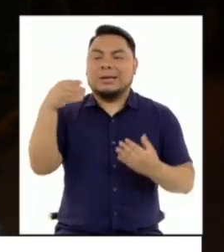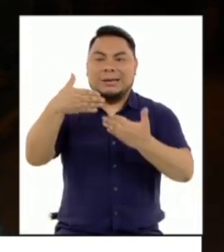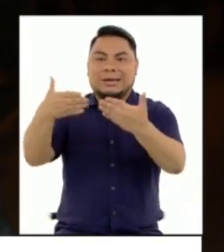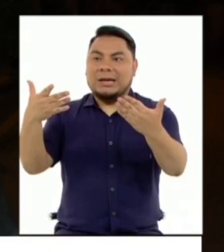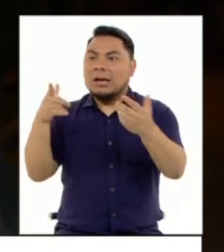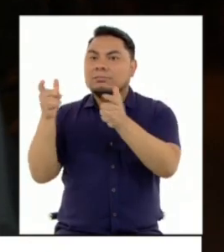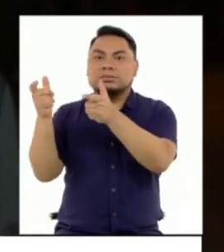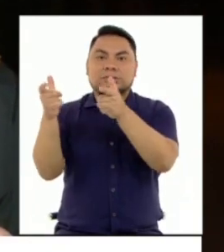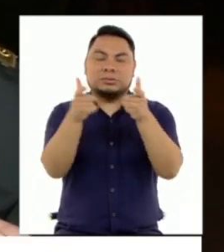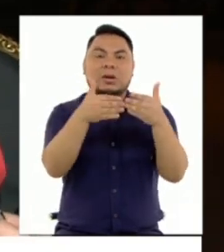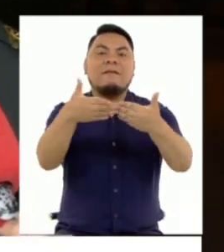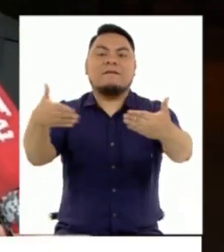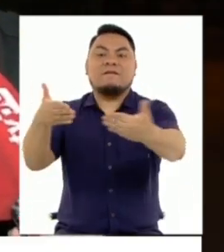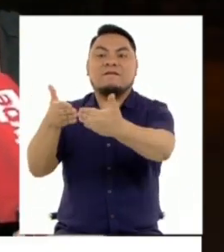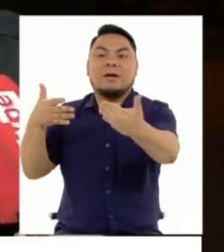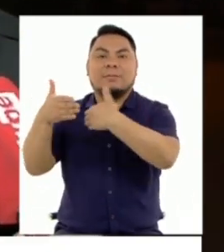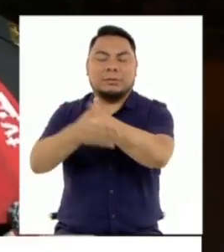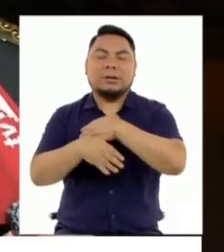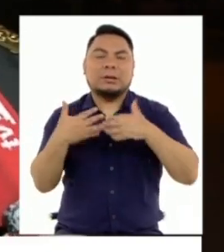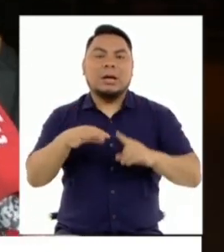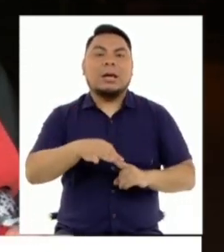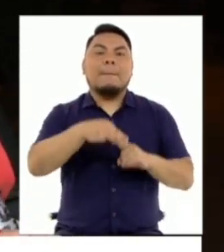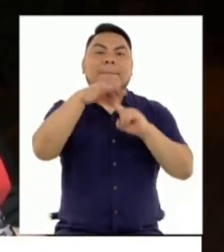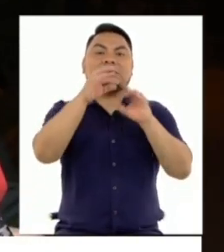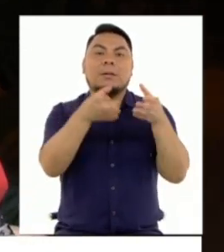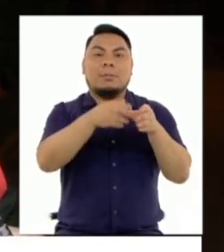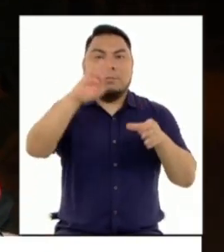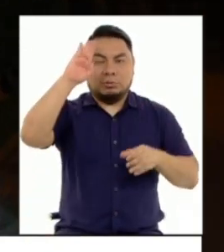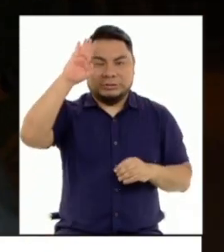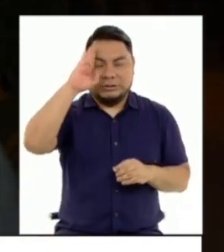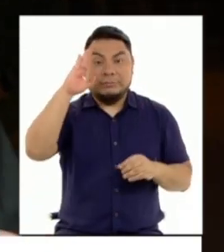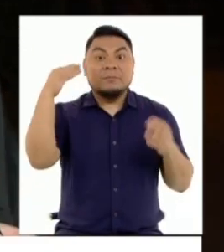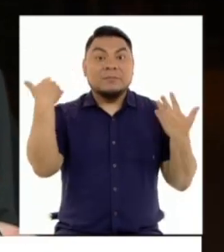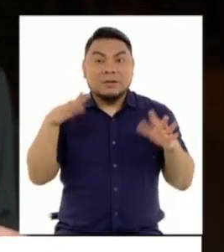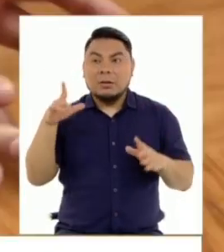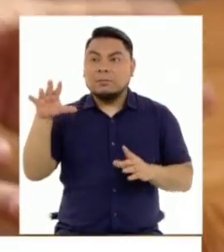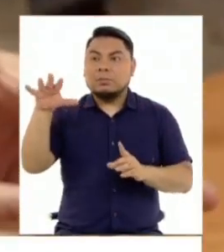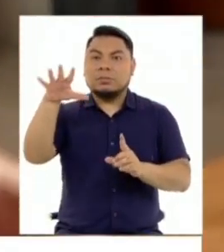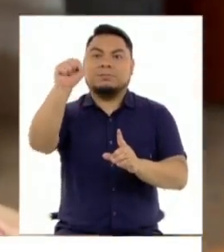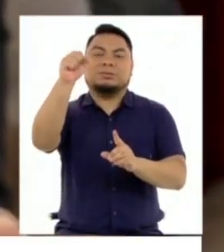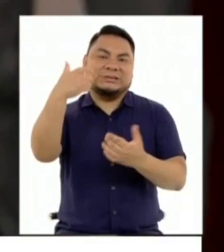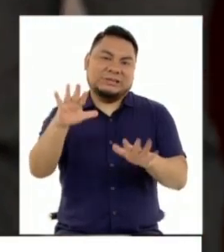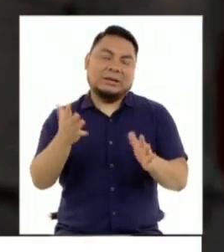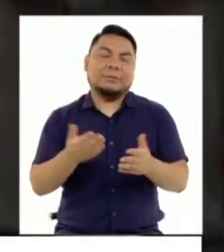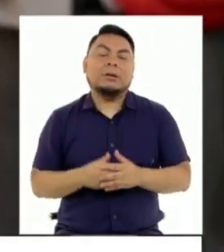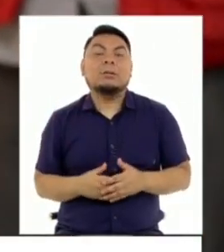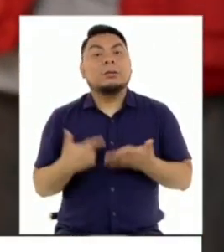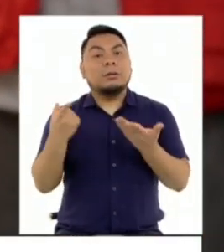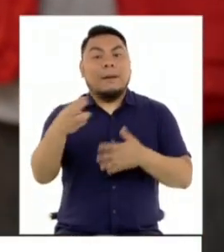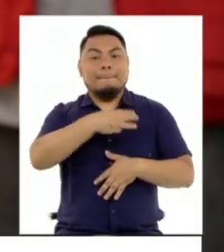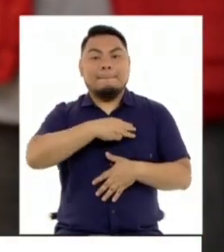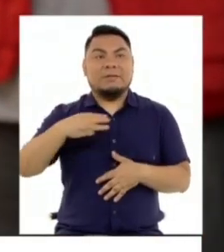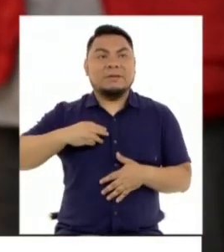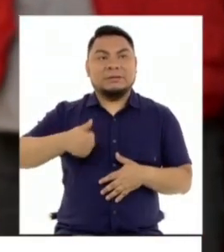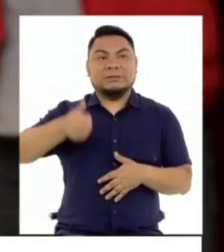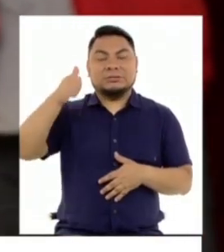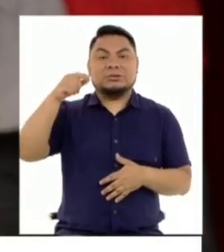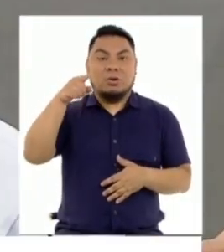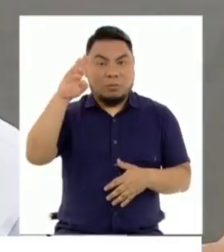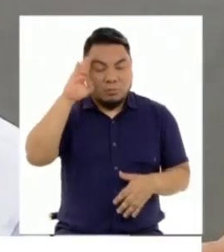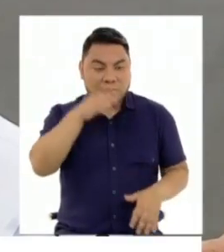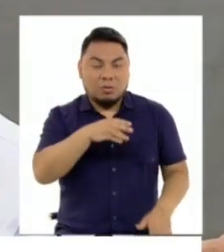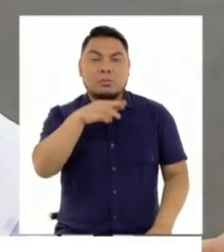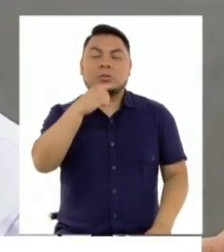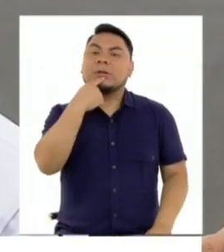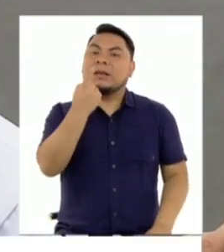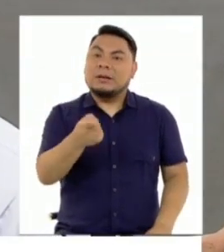la conformación de grupos especiales y está dando resultados, como podemos ver, ¿no? El ministro Morán también dejó un mensaje para